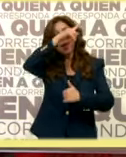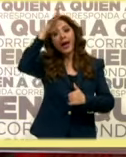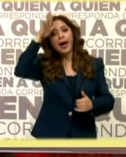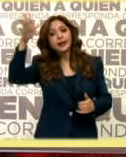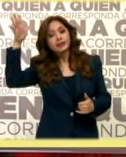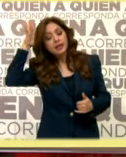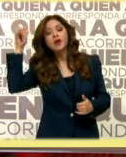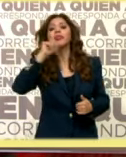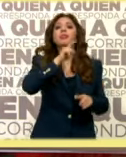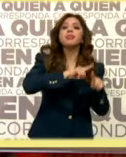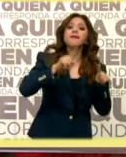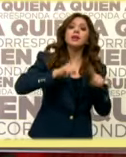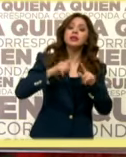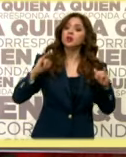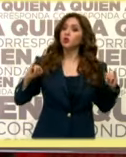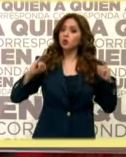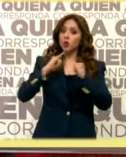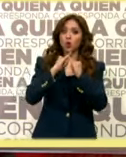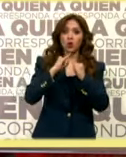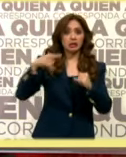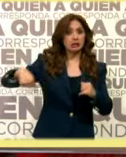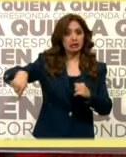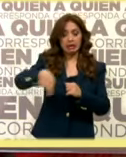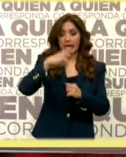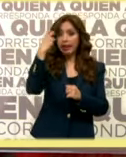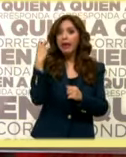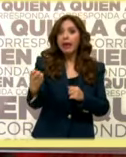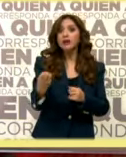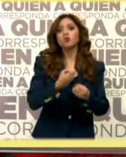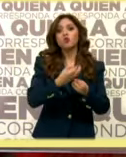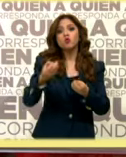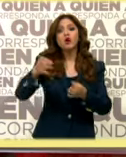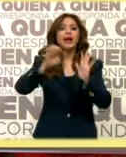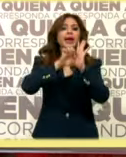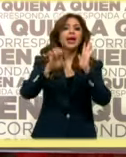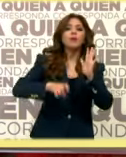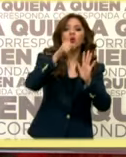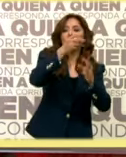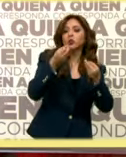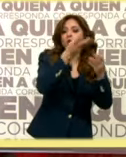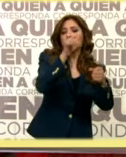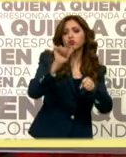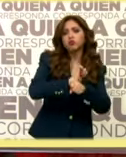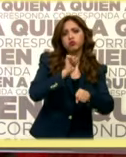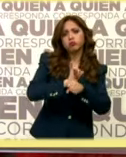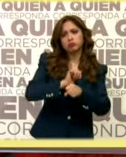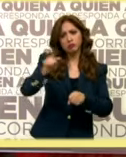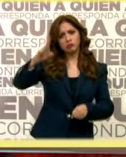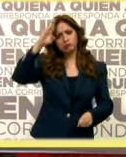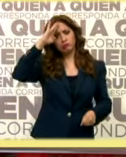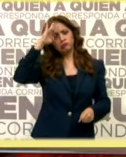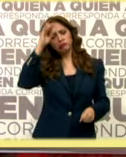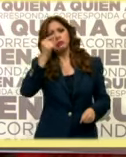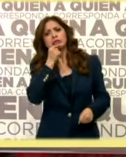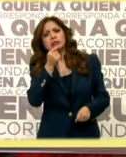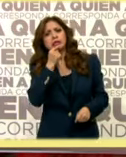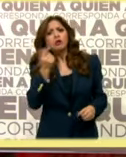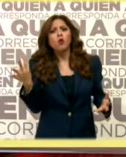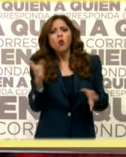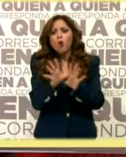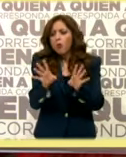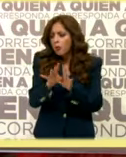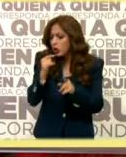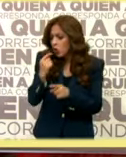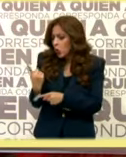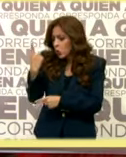las instituciones que estamos allá, todo es lo que se reparte allá, ¿eh? Si ustedes llevan un carrito, ¿cuántos niños hay en la Comarca Lagunera? ¿Cómo se van a prestar el carrito todos los